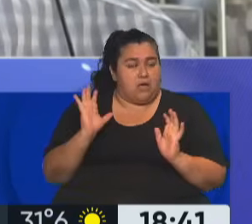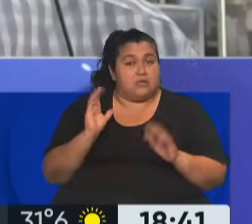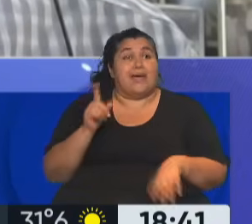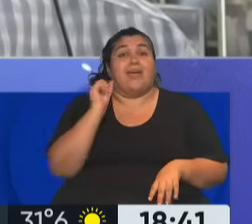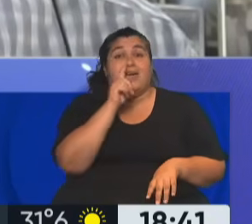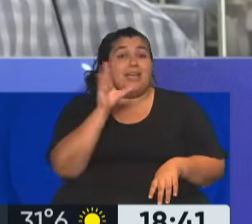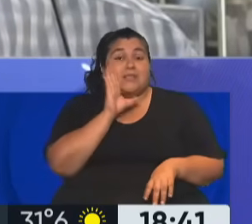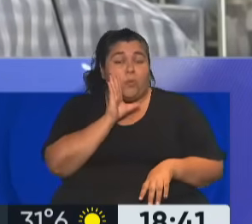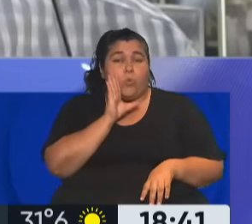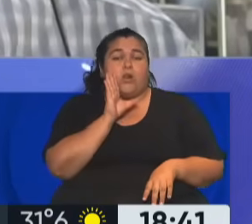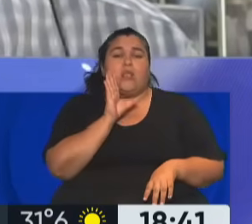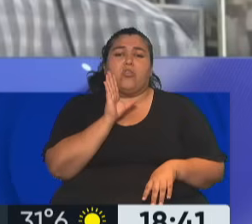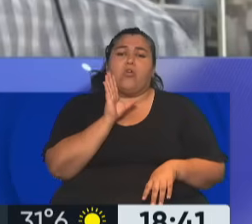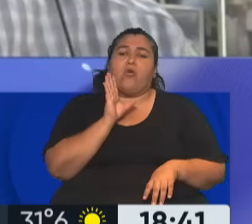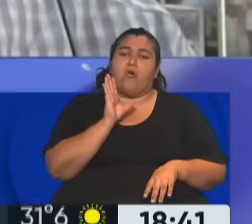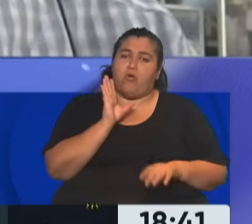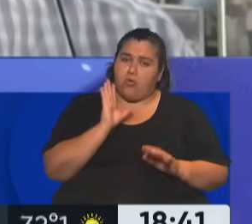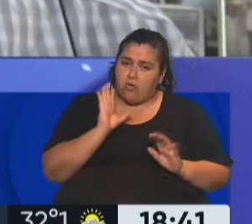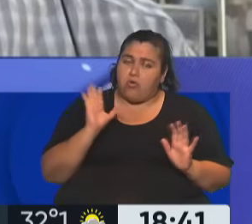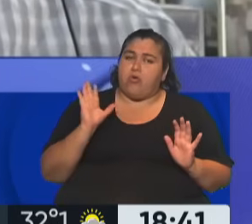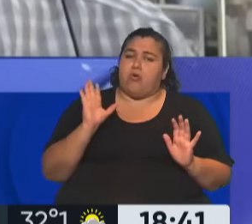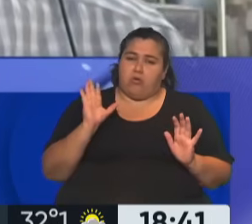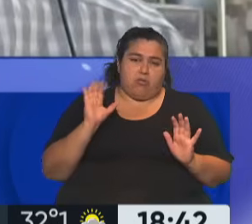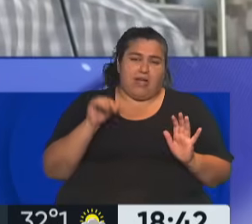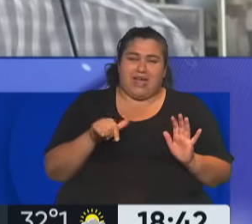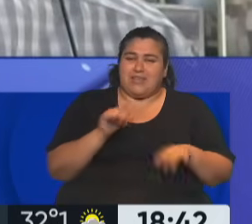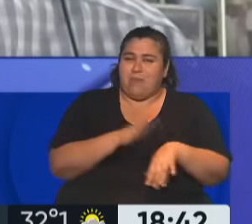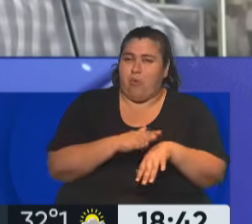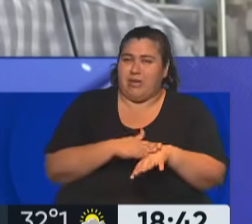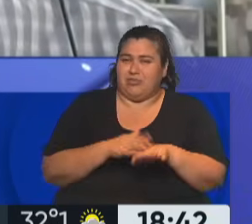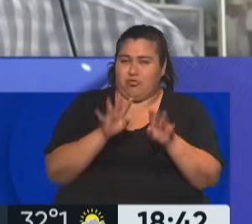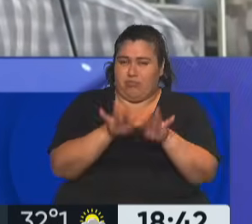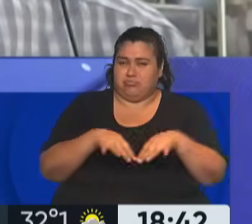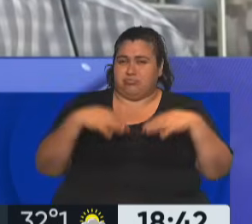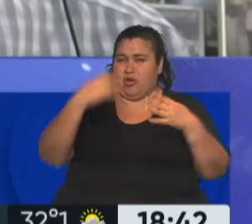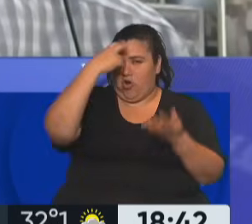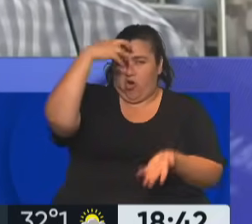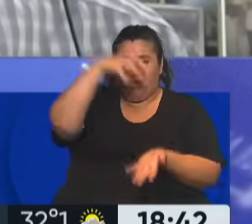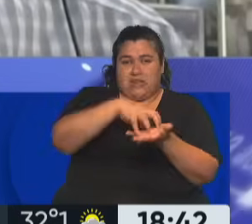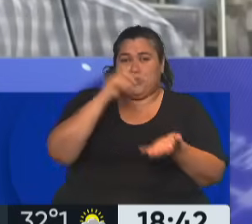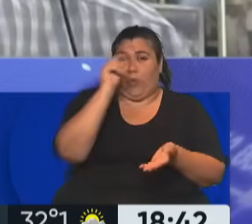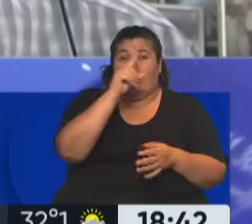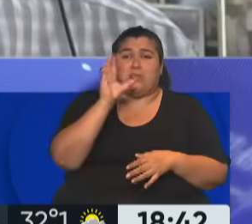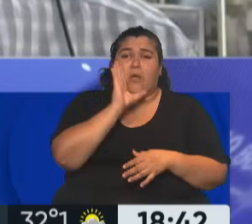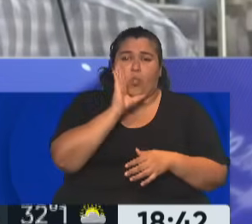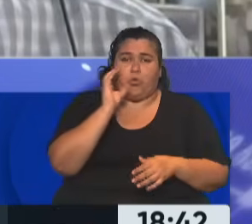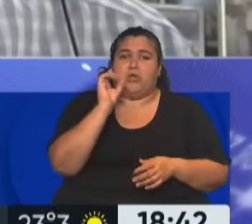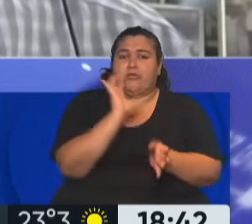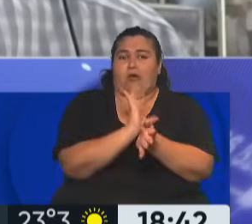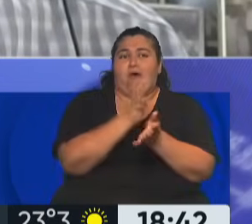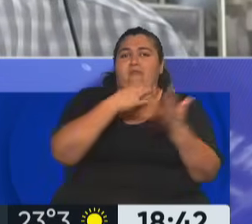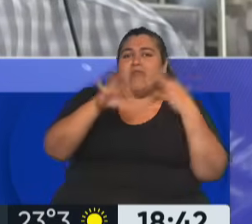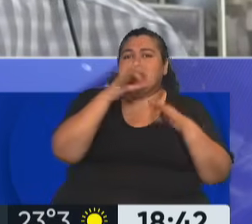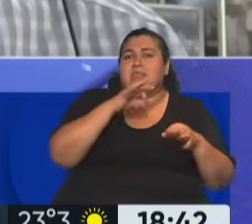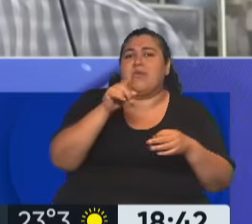Unidos eh, está a aprobación del Parlamento, del Congreso de los Estados Unidos, un paquete de venta de armas por 11.000